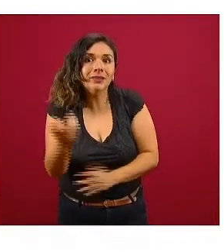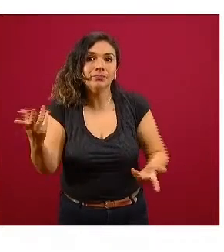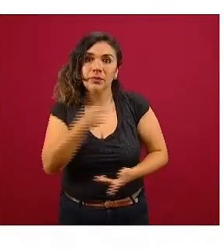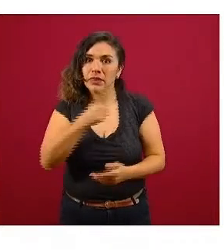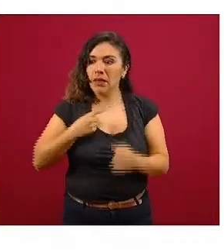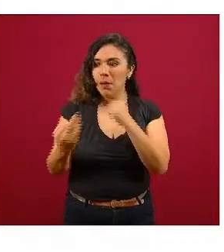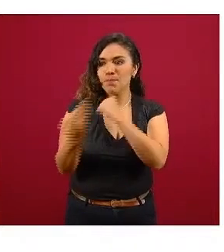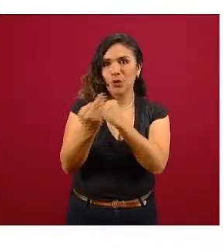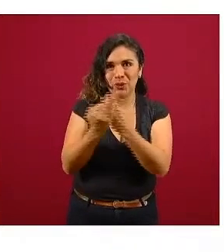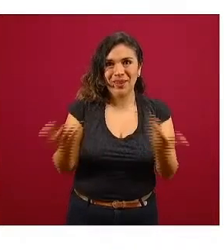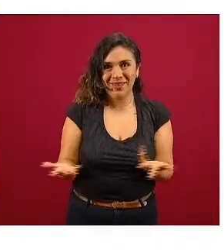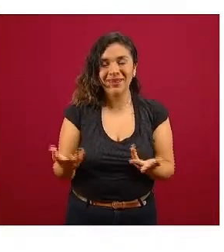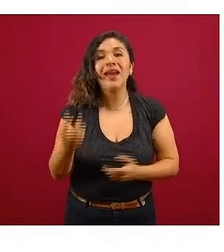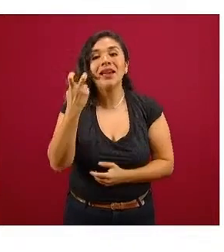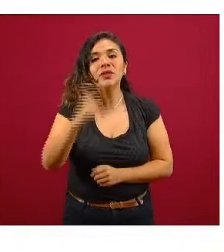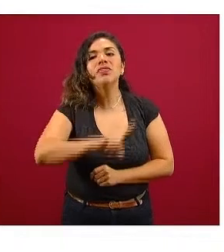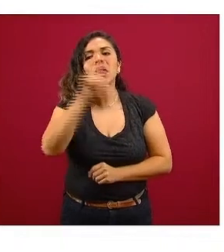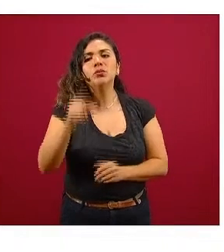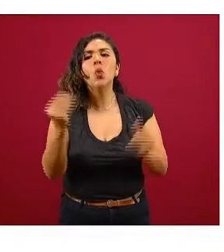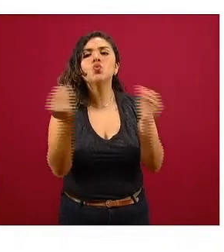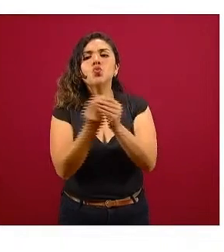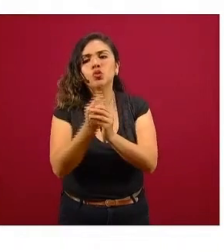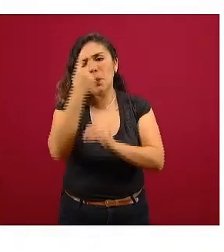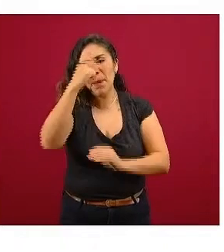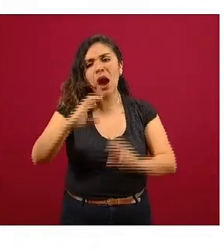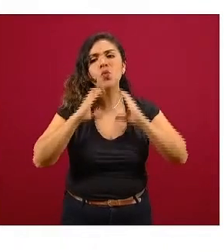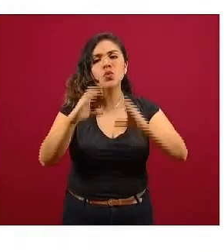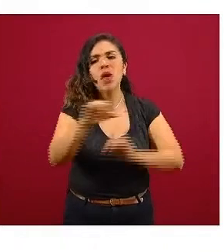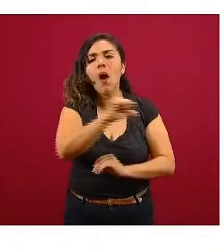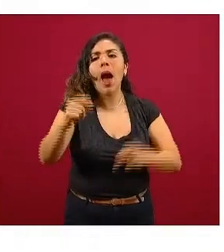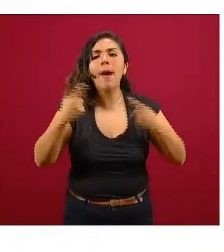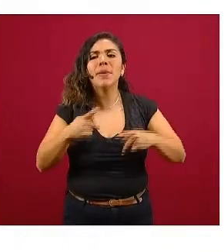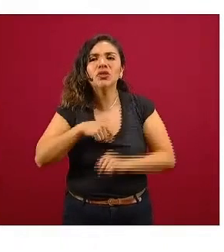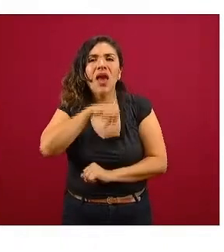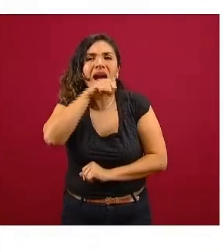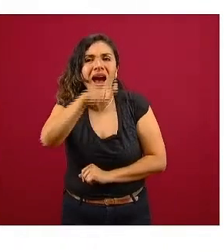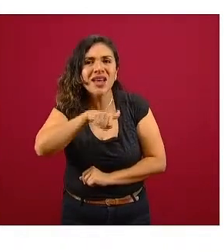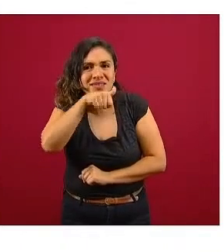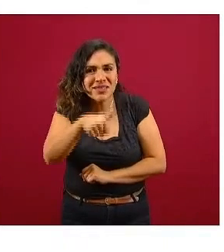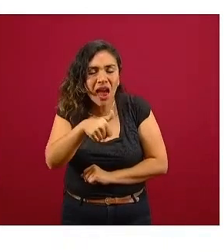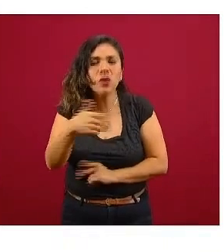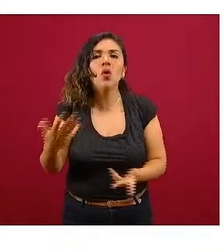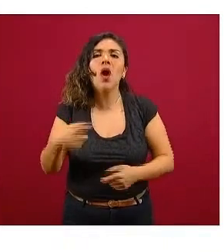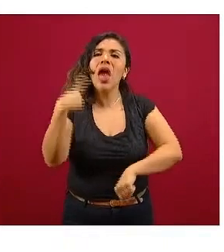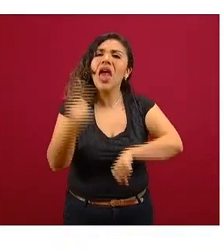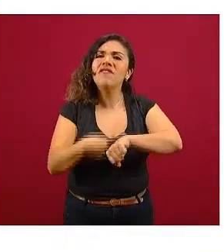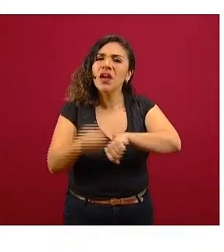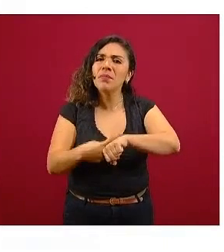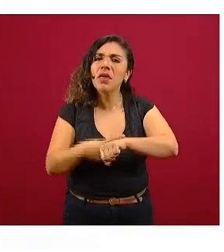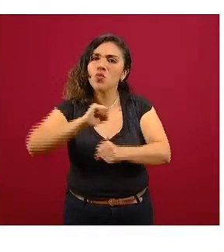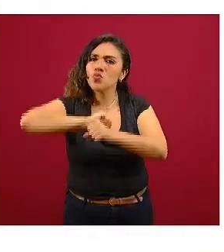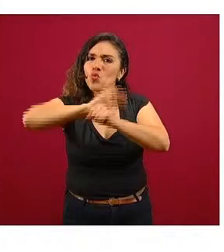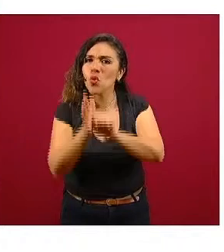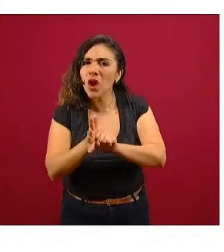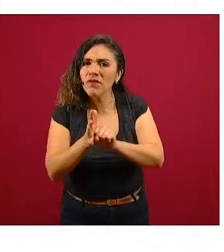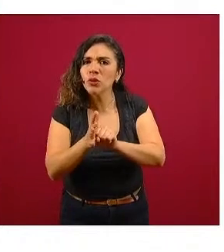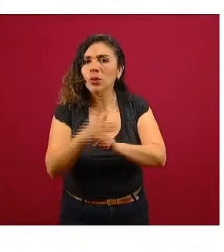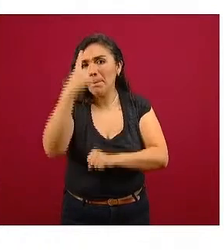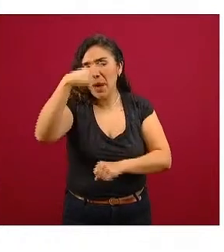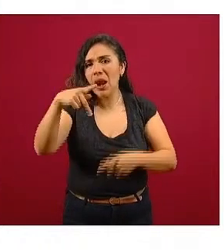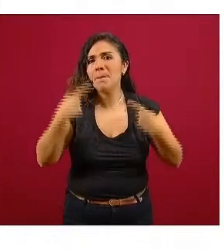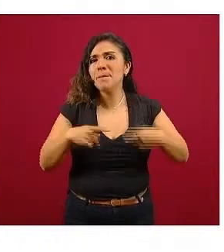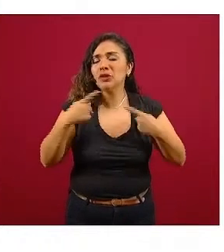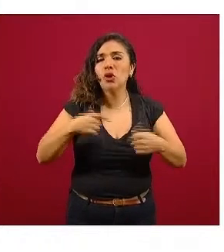que protegernos. Después hicimos cursos para cuidados a personas adultas mayores, enfermedad por coronavirus